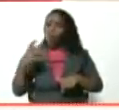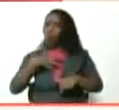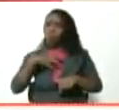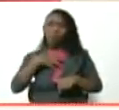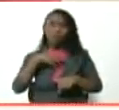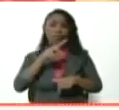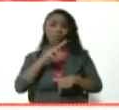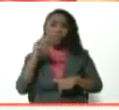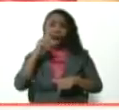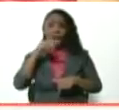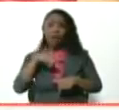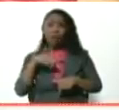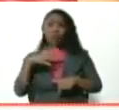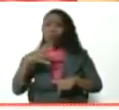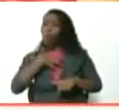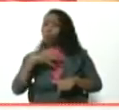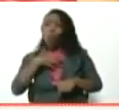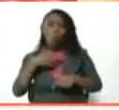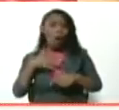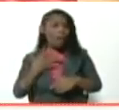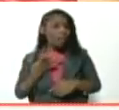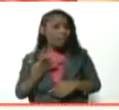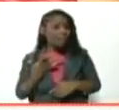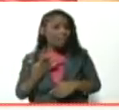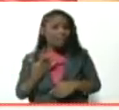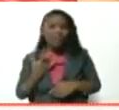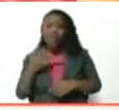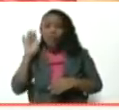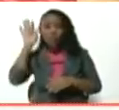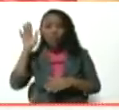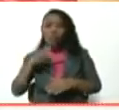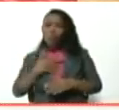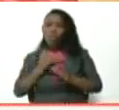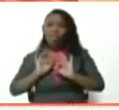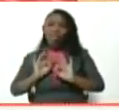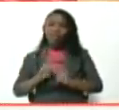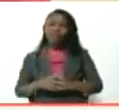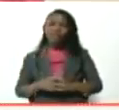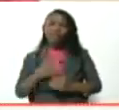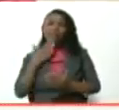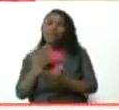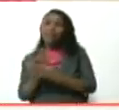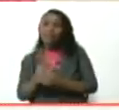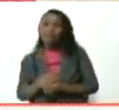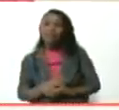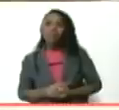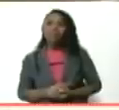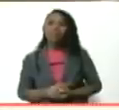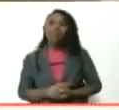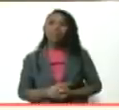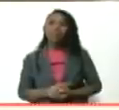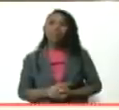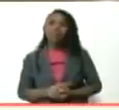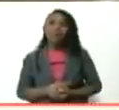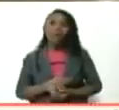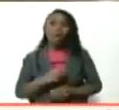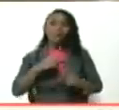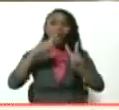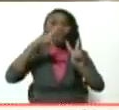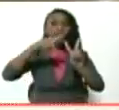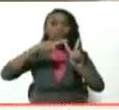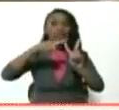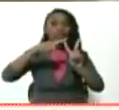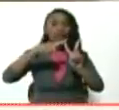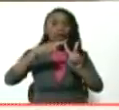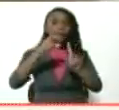años. No han podido ni podrán. Gracias, Ariadna. A usted, capitán. Por Venezolana de Televisión